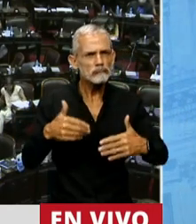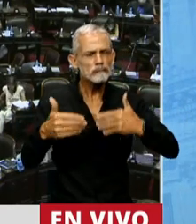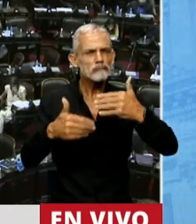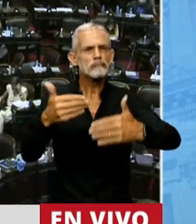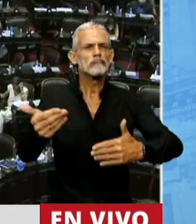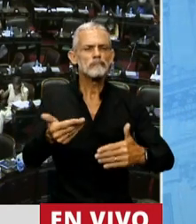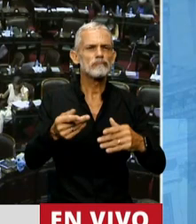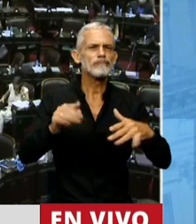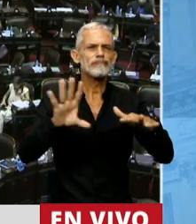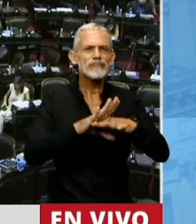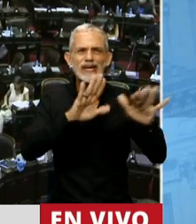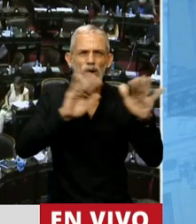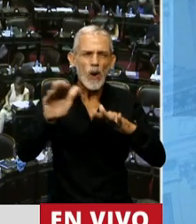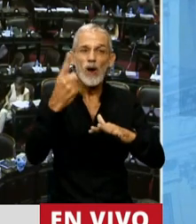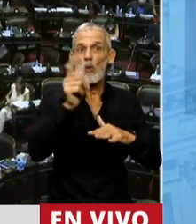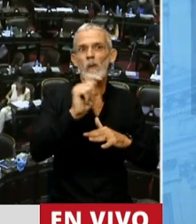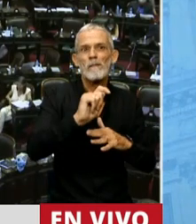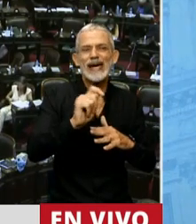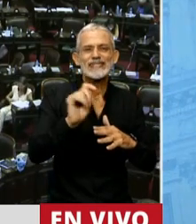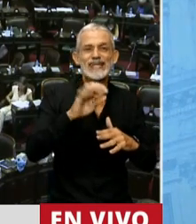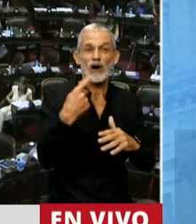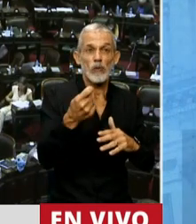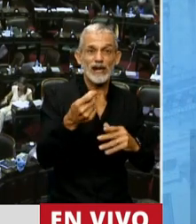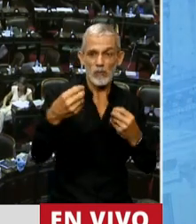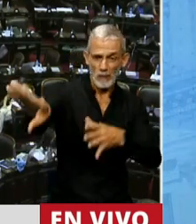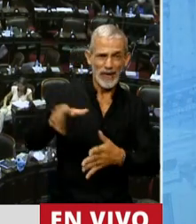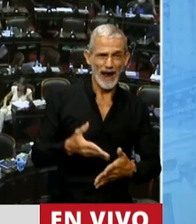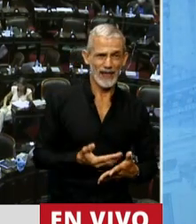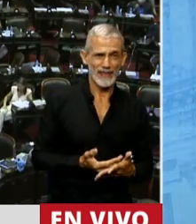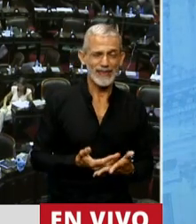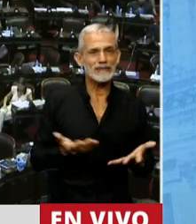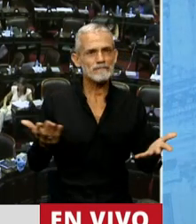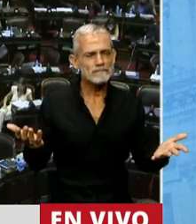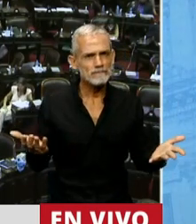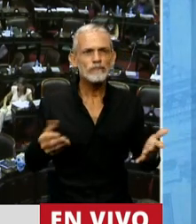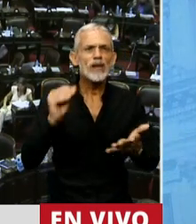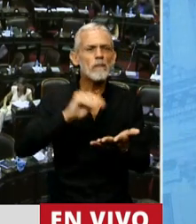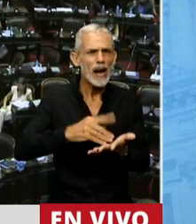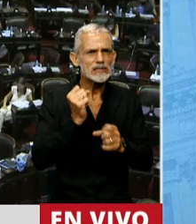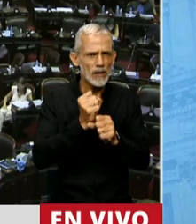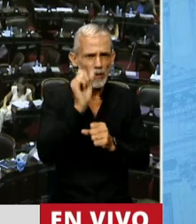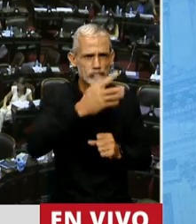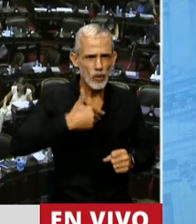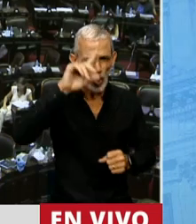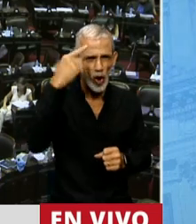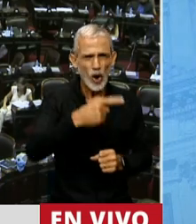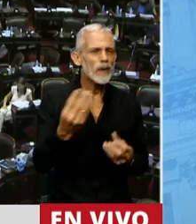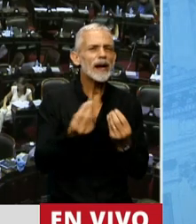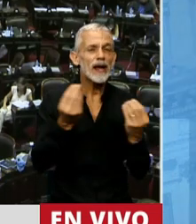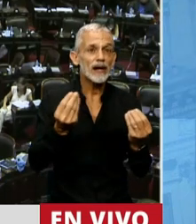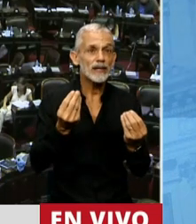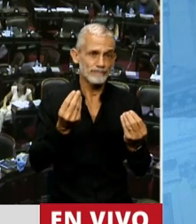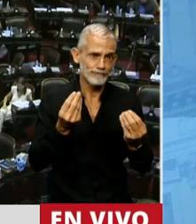en el camino el equivalente a un mes o más de jubilación. Y rematan esta faena trayendo